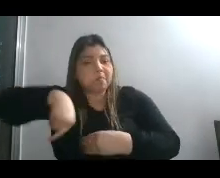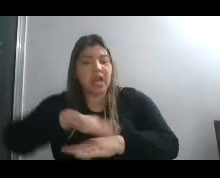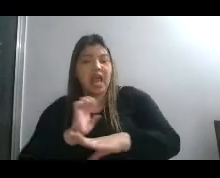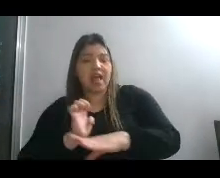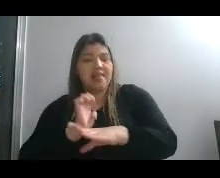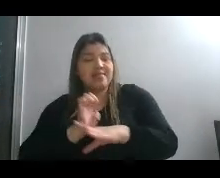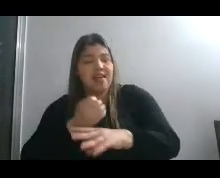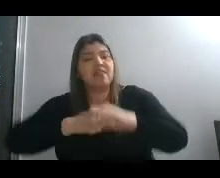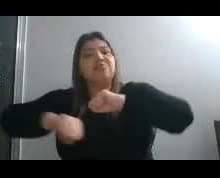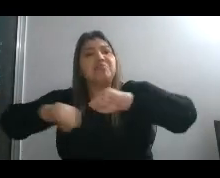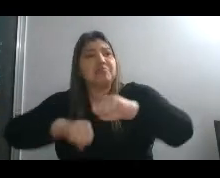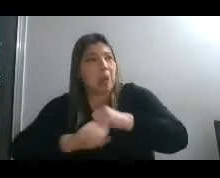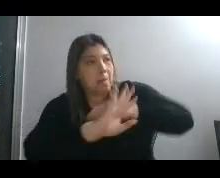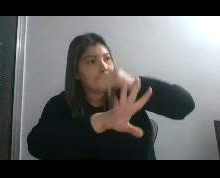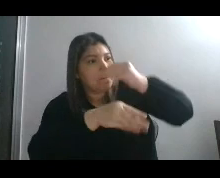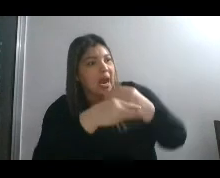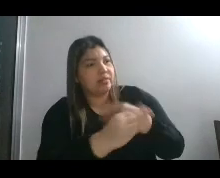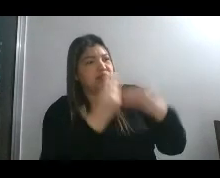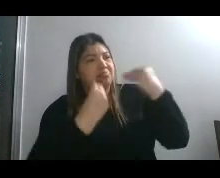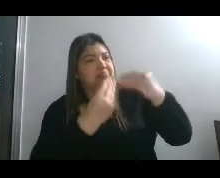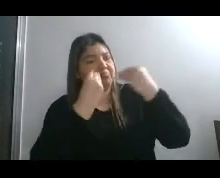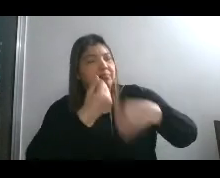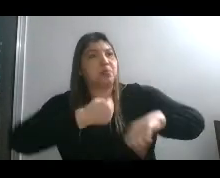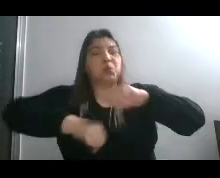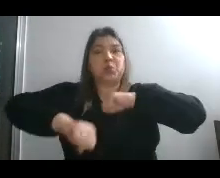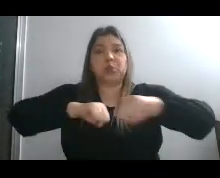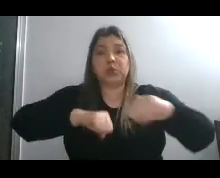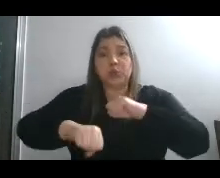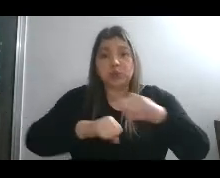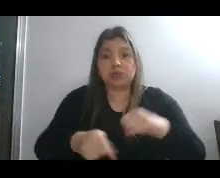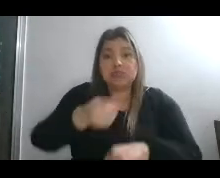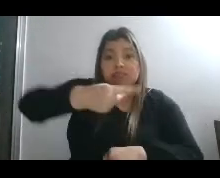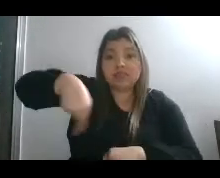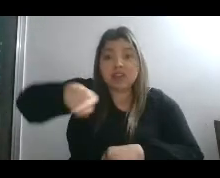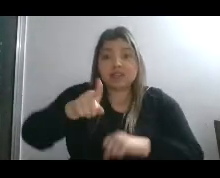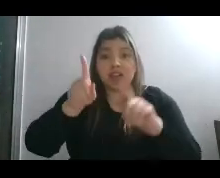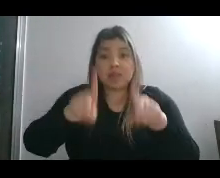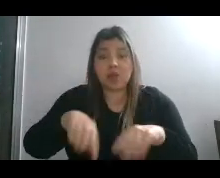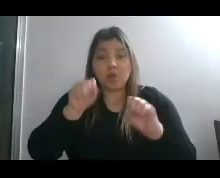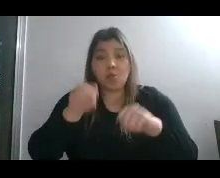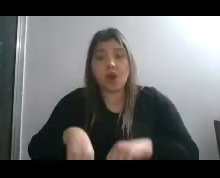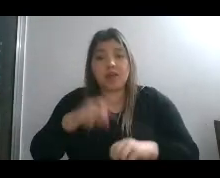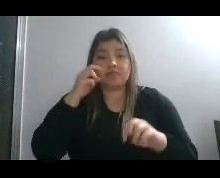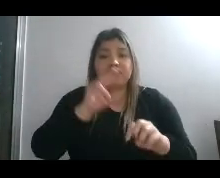De igual manera, queremos invitarlos a consultar nuestro micrositio, que se encuentra ubicado en